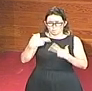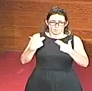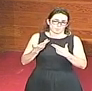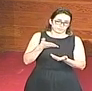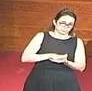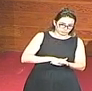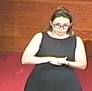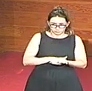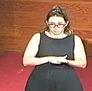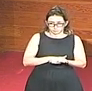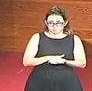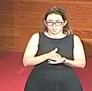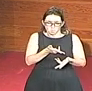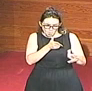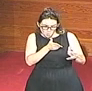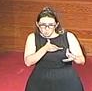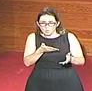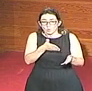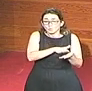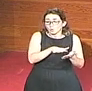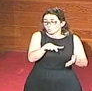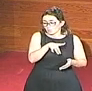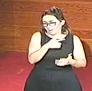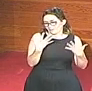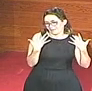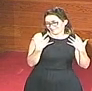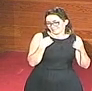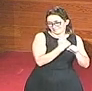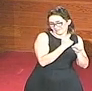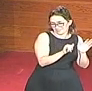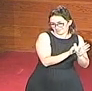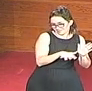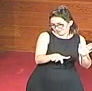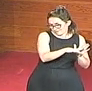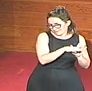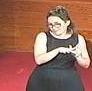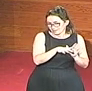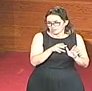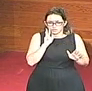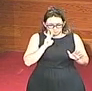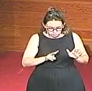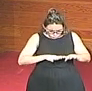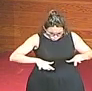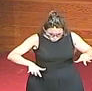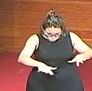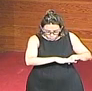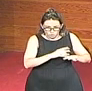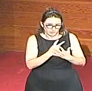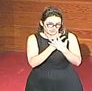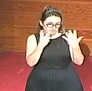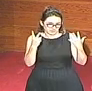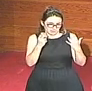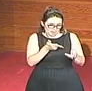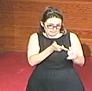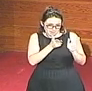un parque cerca de donde trabajaba, allí se encontraron al menos 17 casquillos de bala. Es decir, que al final